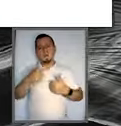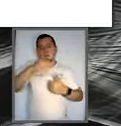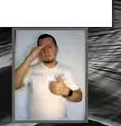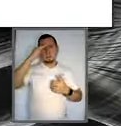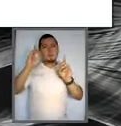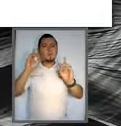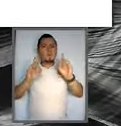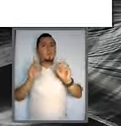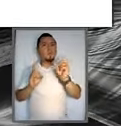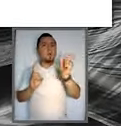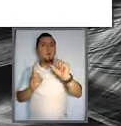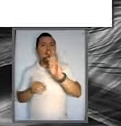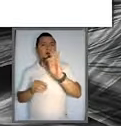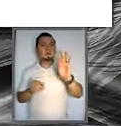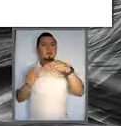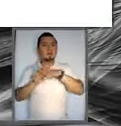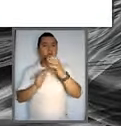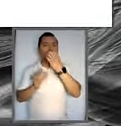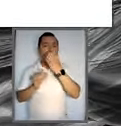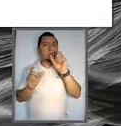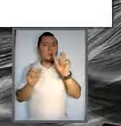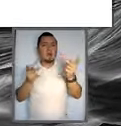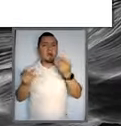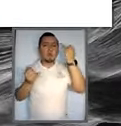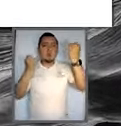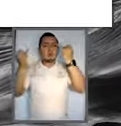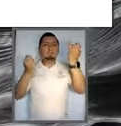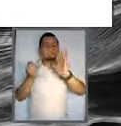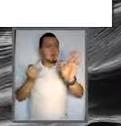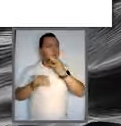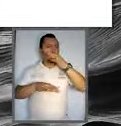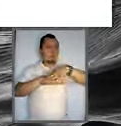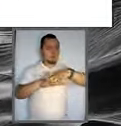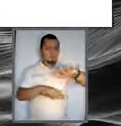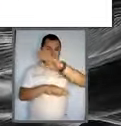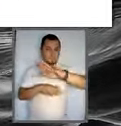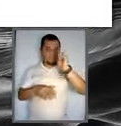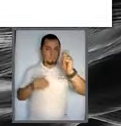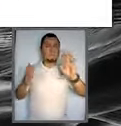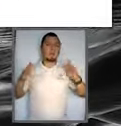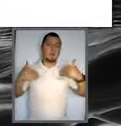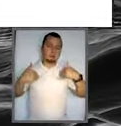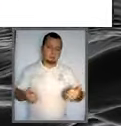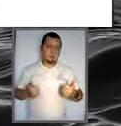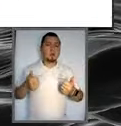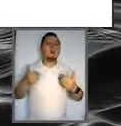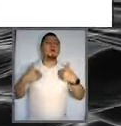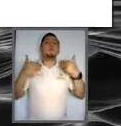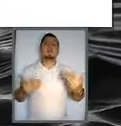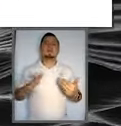procesos se van a llevar a cabo. No solo los procesos administrativos, sino también los de aprendizaje. Y aquí hay que dar otro elemento de